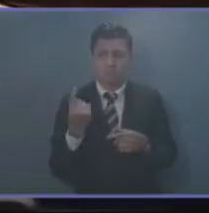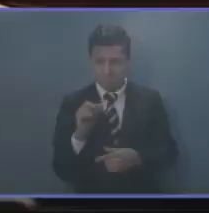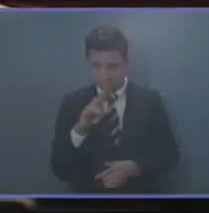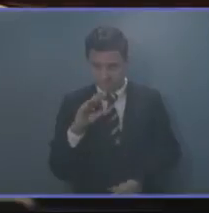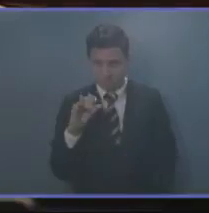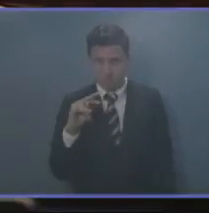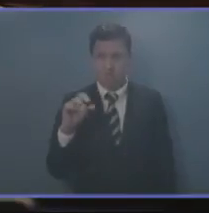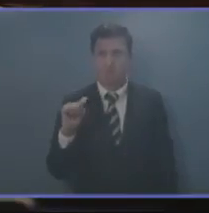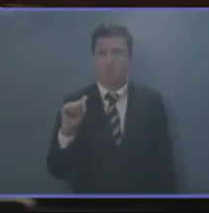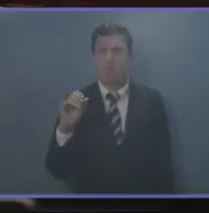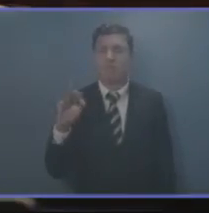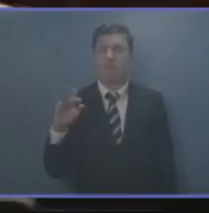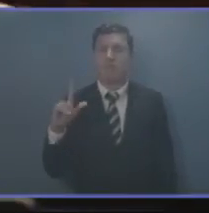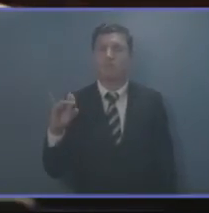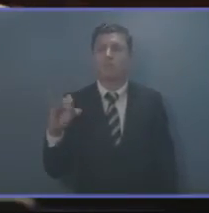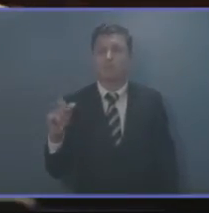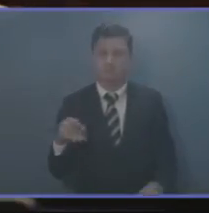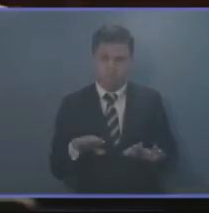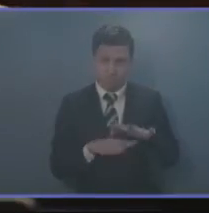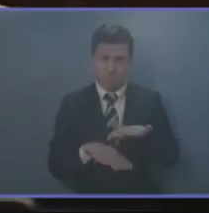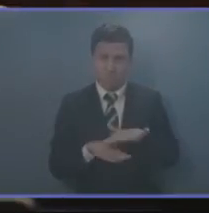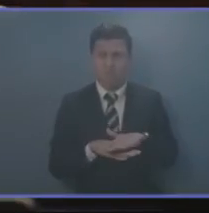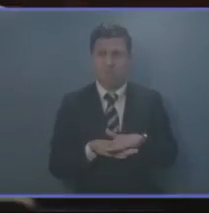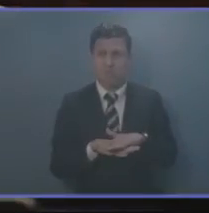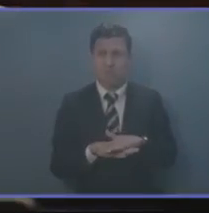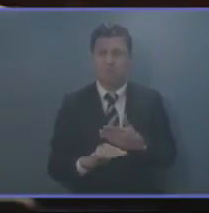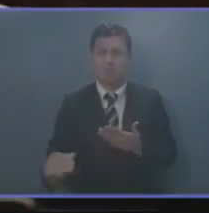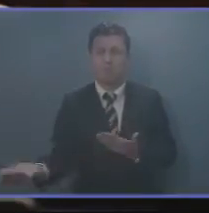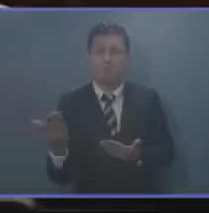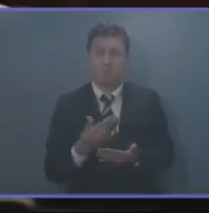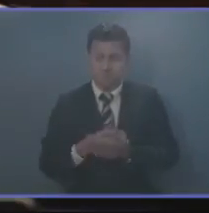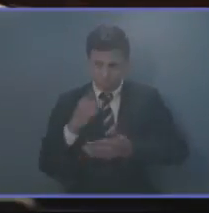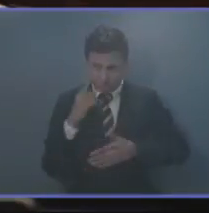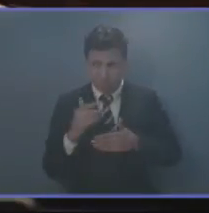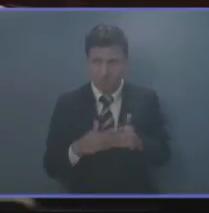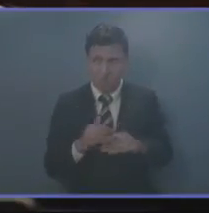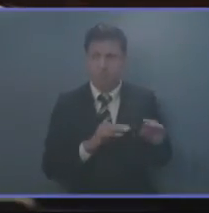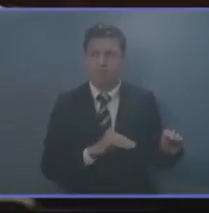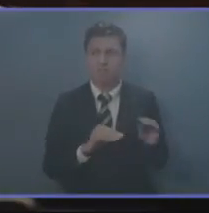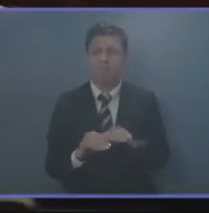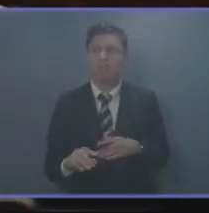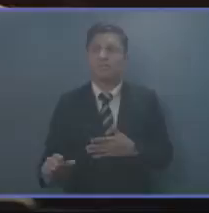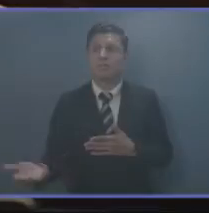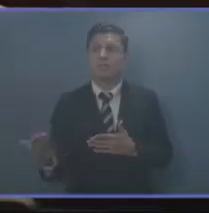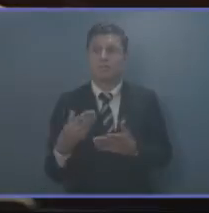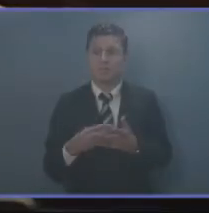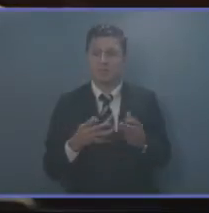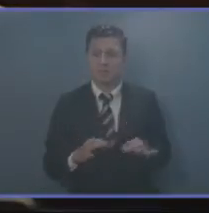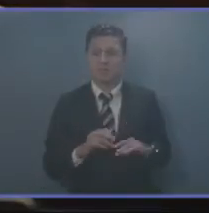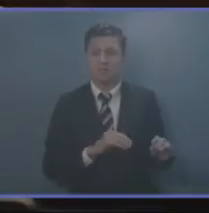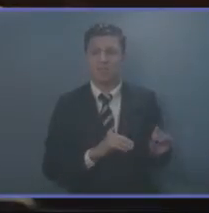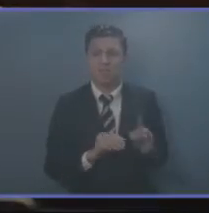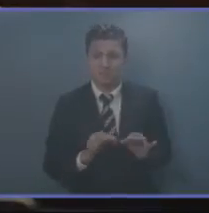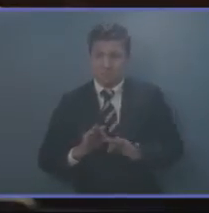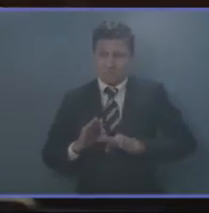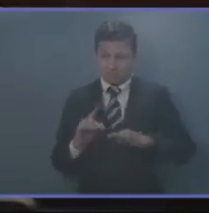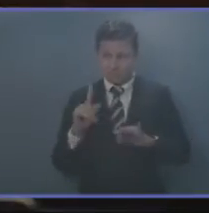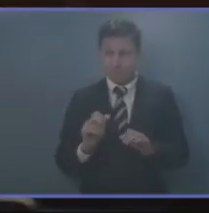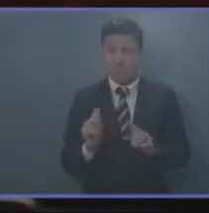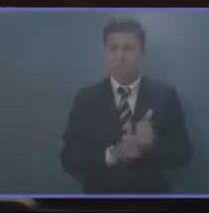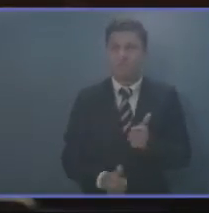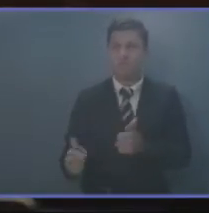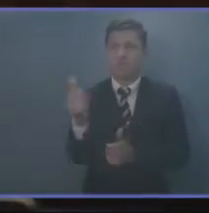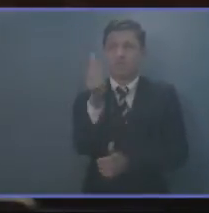de Cortés, que se fundamenta en que se le mantuvo privada de libertad por más de 24 meses, sobrepasando el